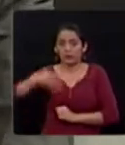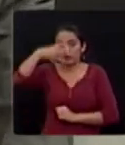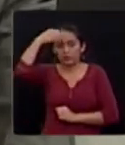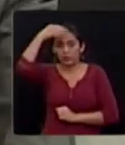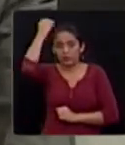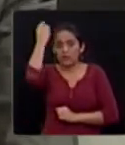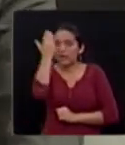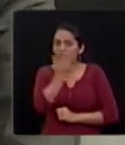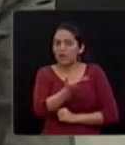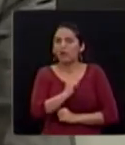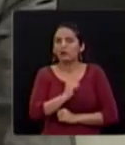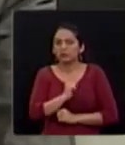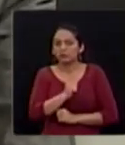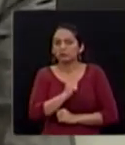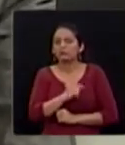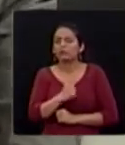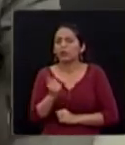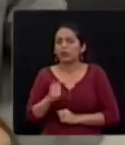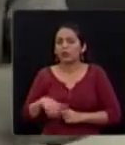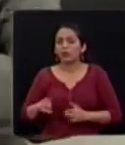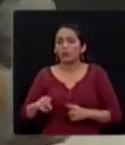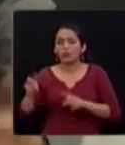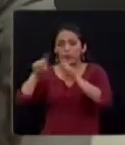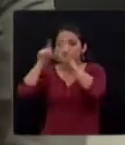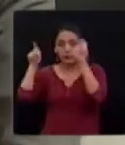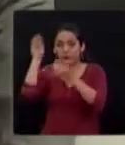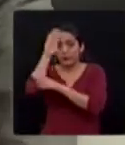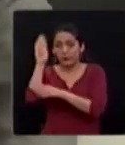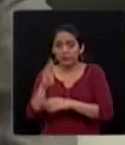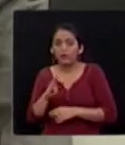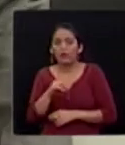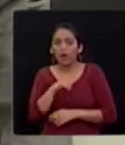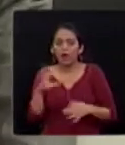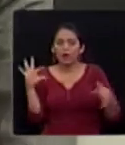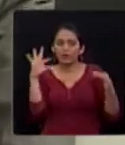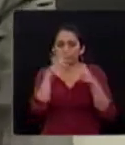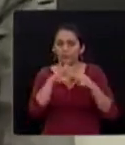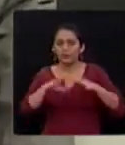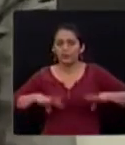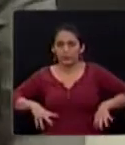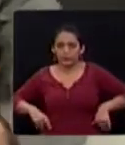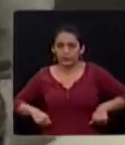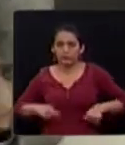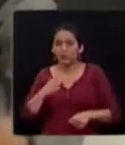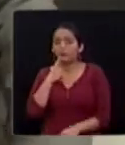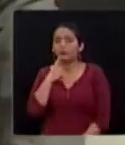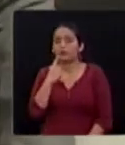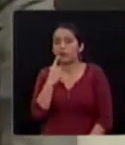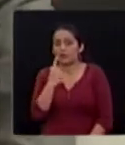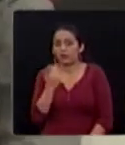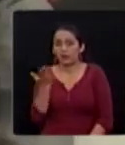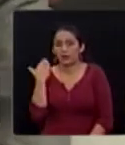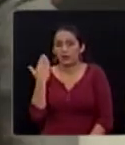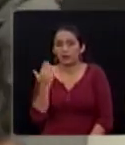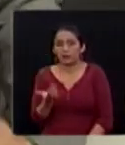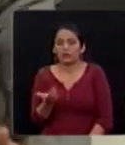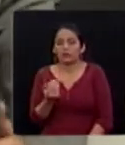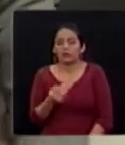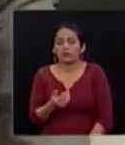Odebrecht. Una vez que existen suficientes evidencias, de elementos de convicción que señalan que él